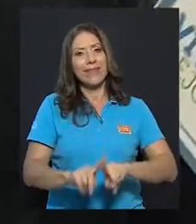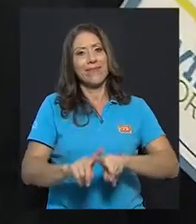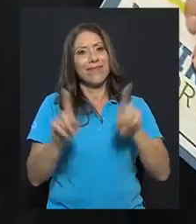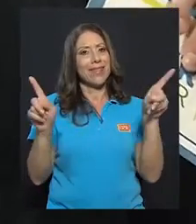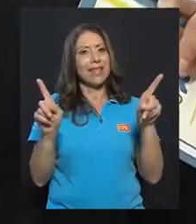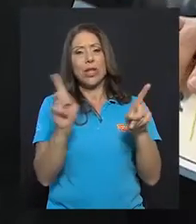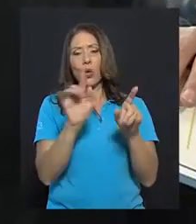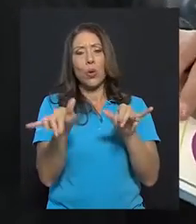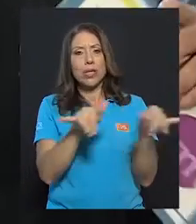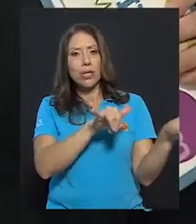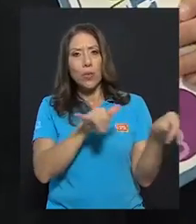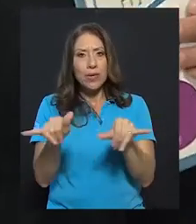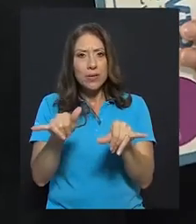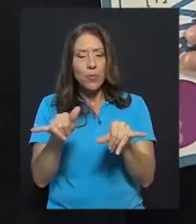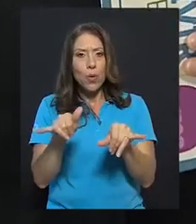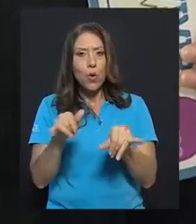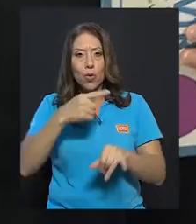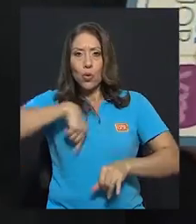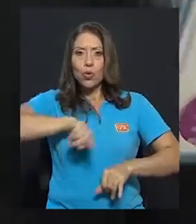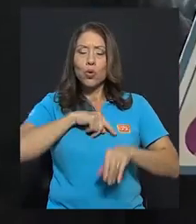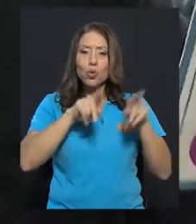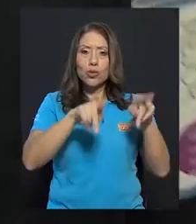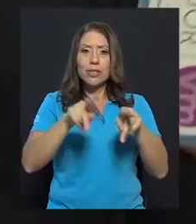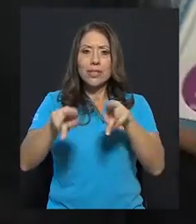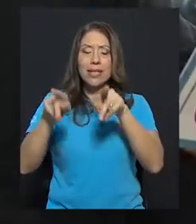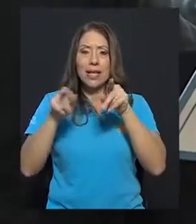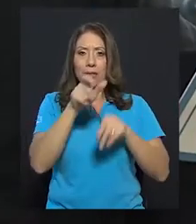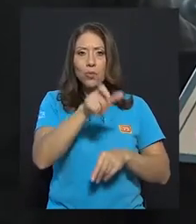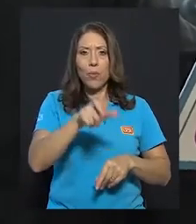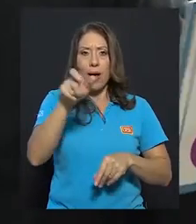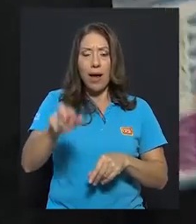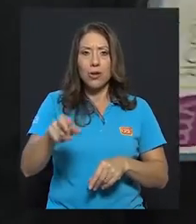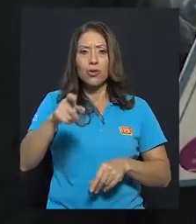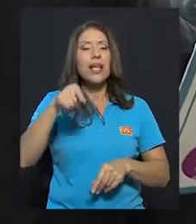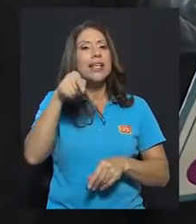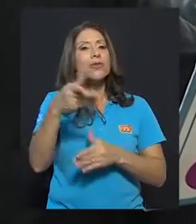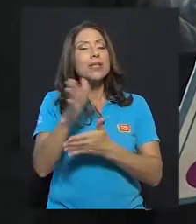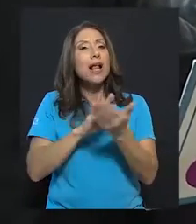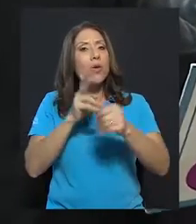humanos y esto es parte inherente a nuestra realidad humana,